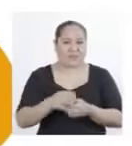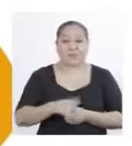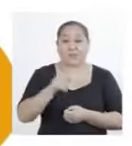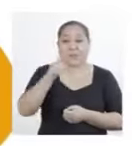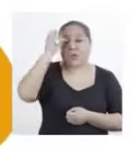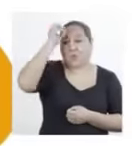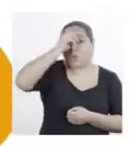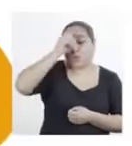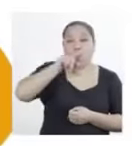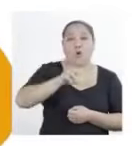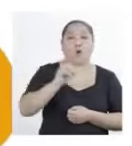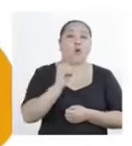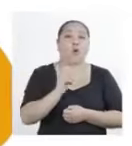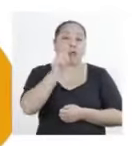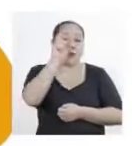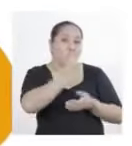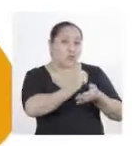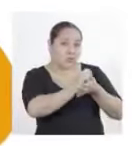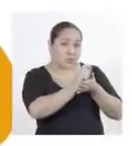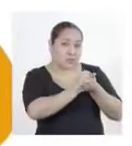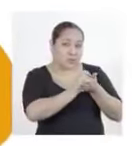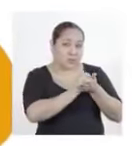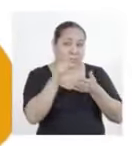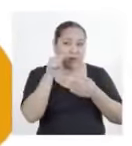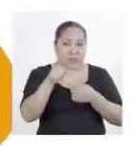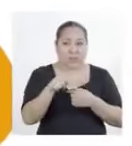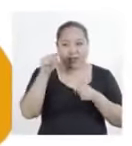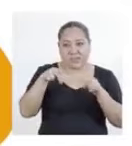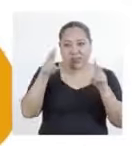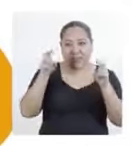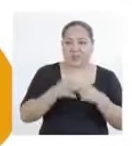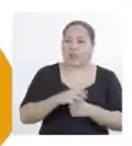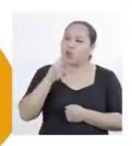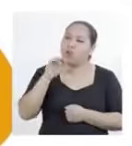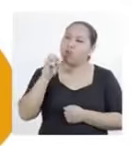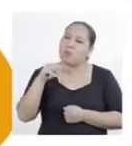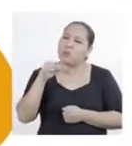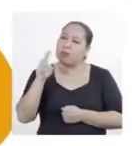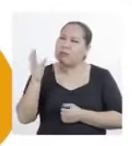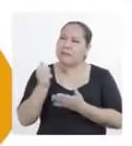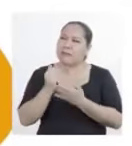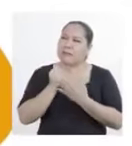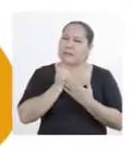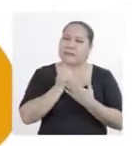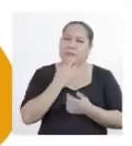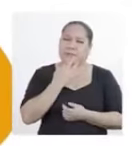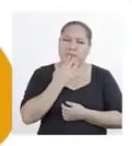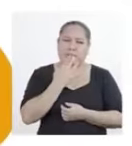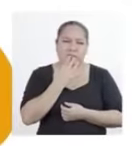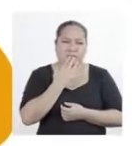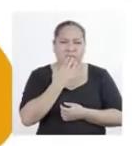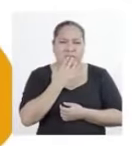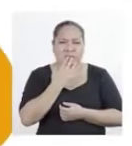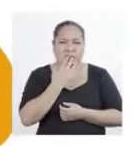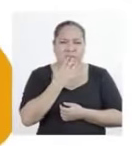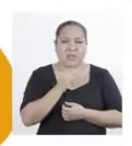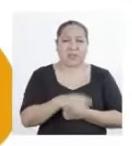central La opinión o punto de vista del autor en relación a una situación Romina, ayuda